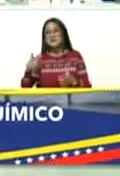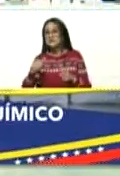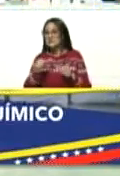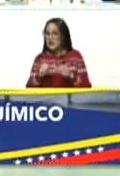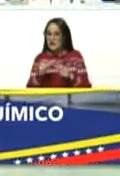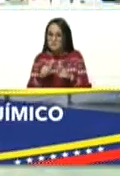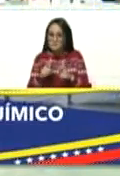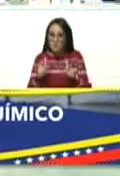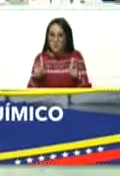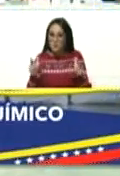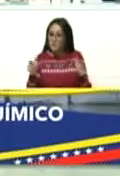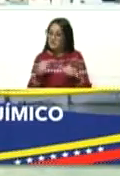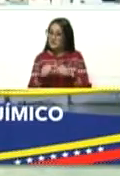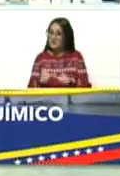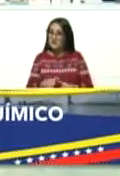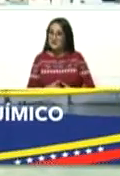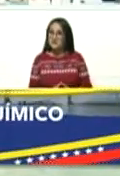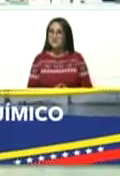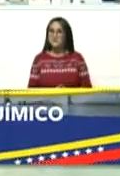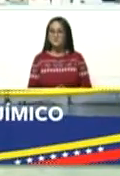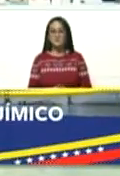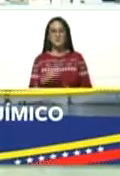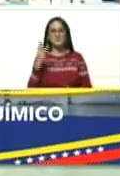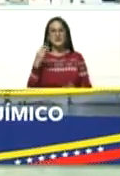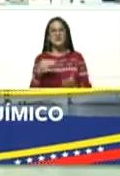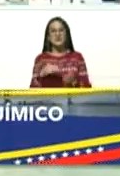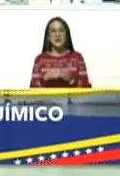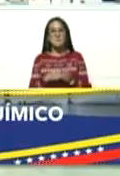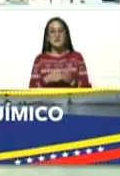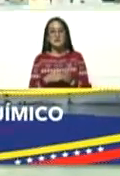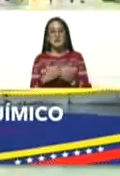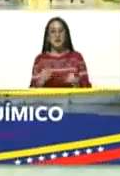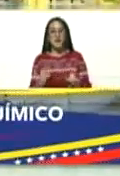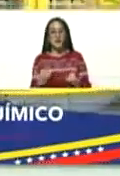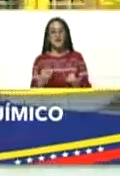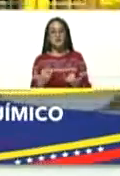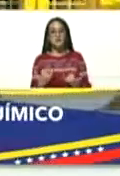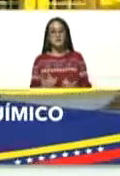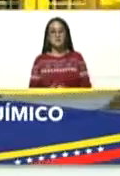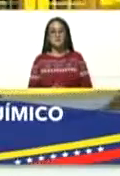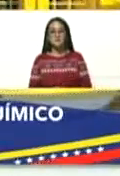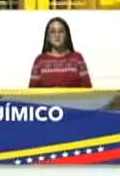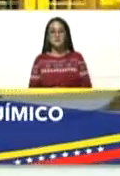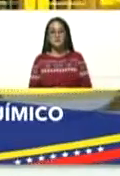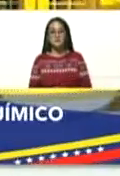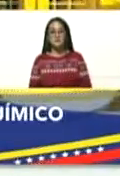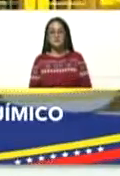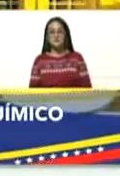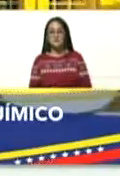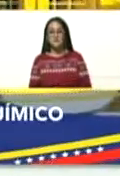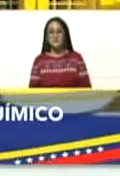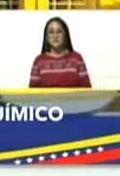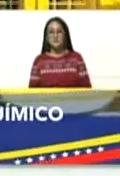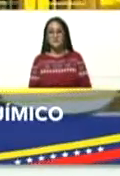expandiéndose, creciendo. 3.006, de los cuales